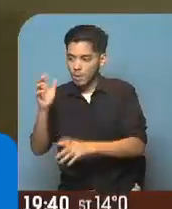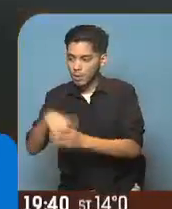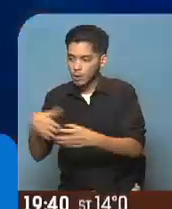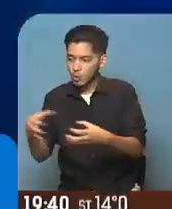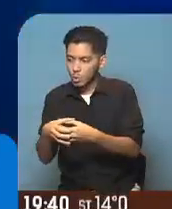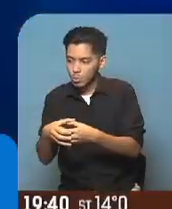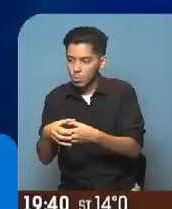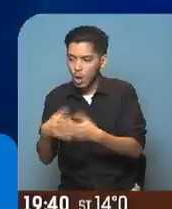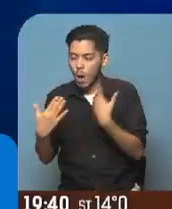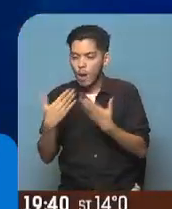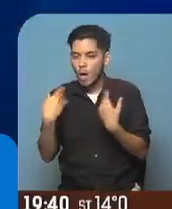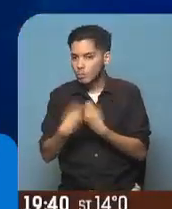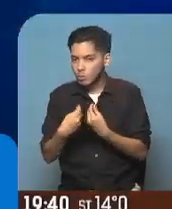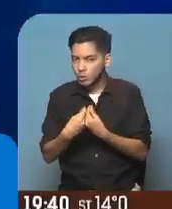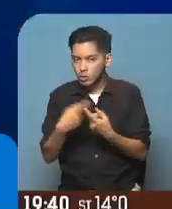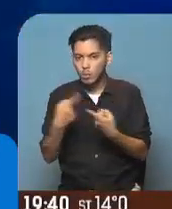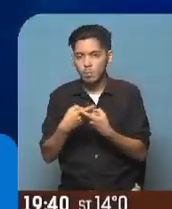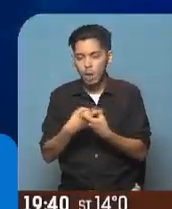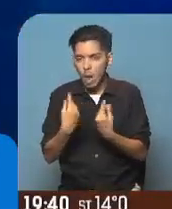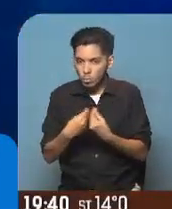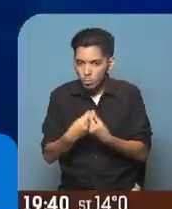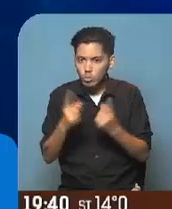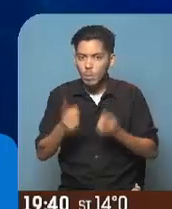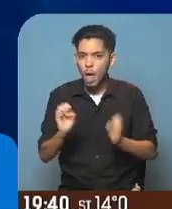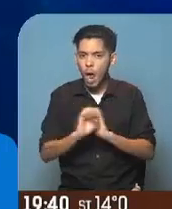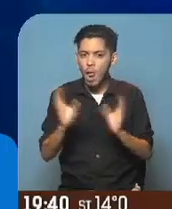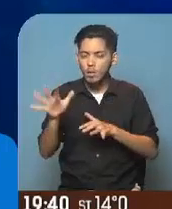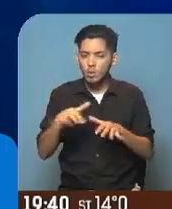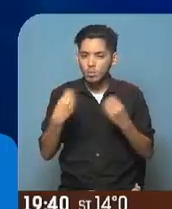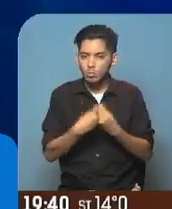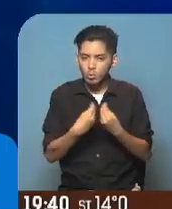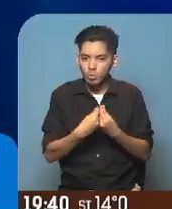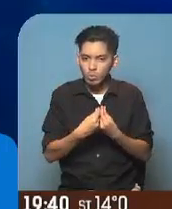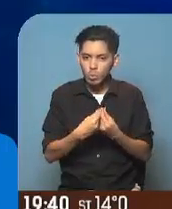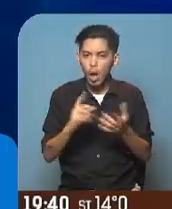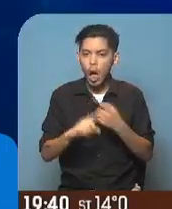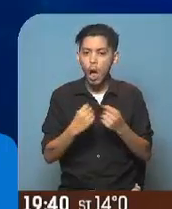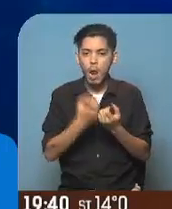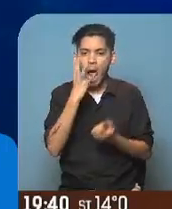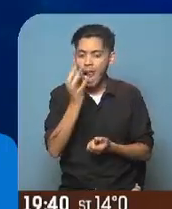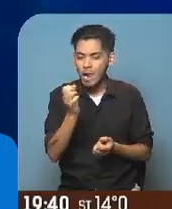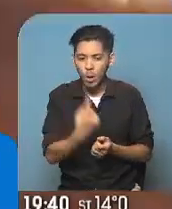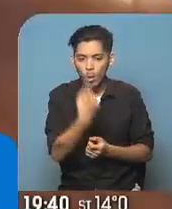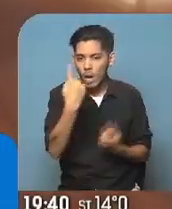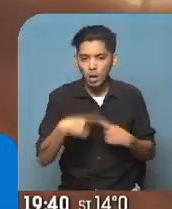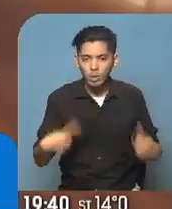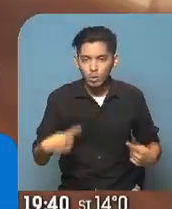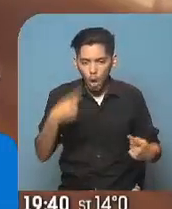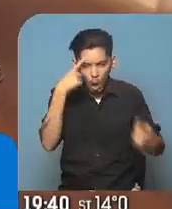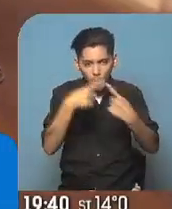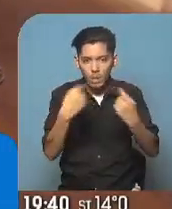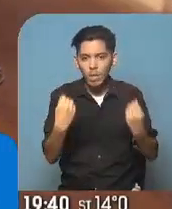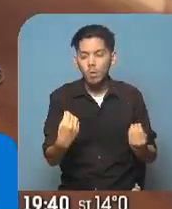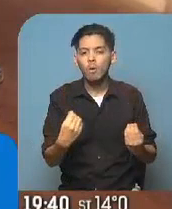tienen que hablar mucho tienen que pelearse mucho tienen que aclarar mucho tienen que ponerse de acuerdo en algo tienen que buscar un objetivo